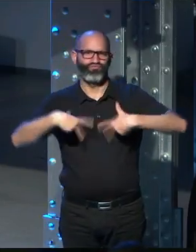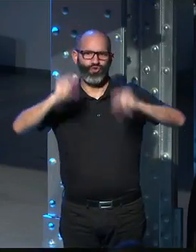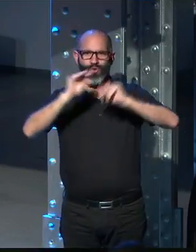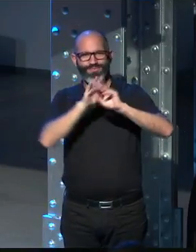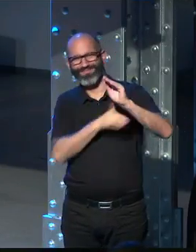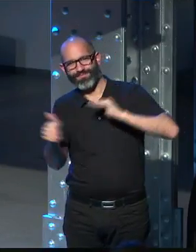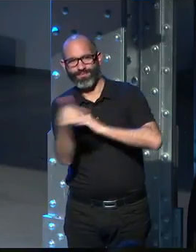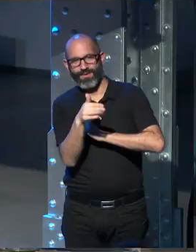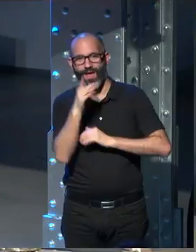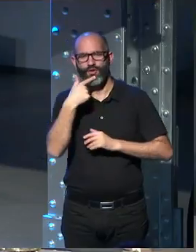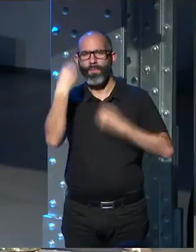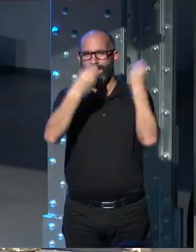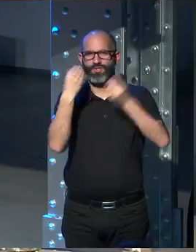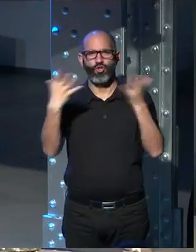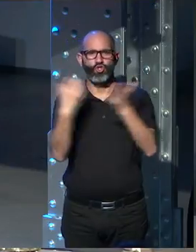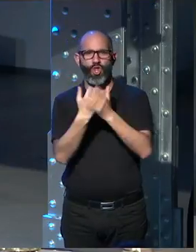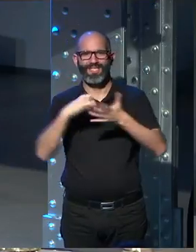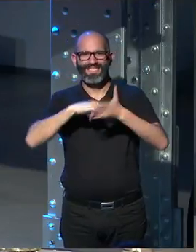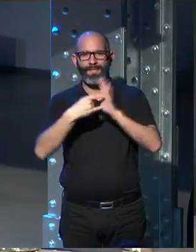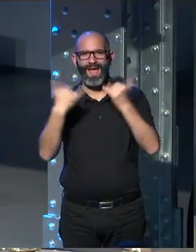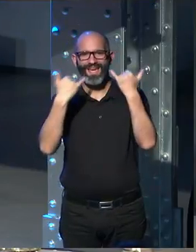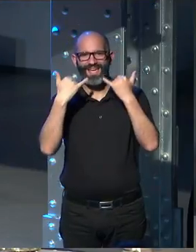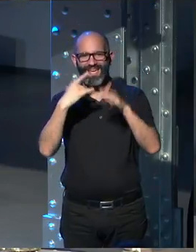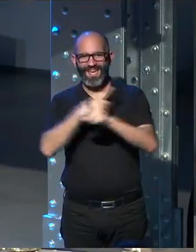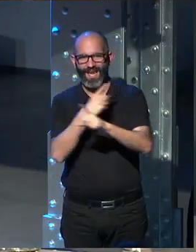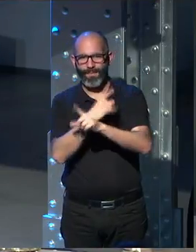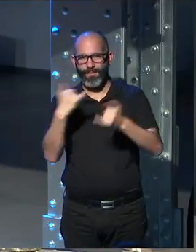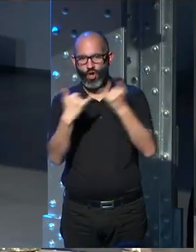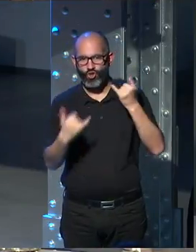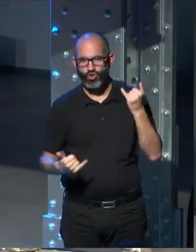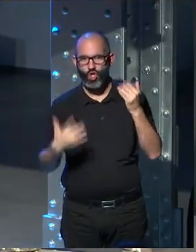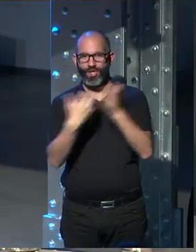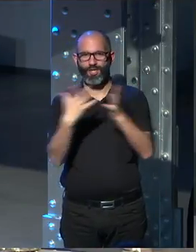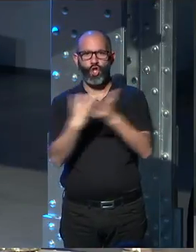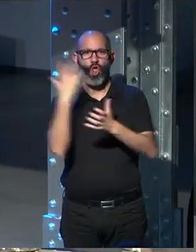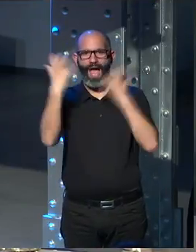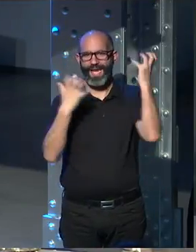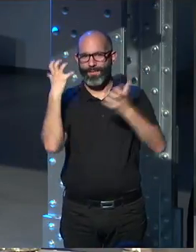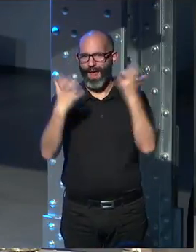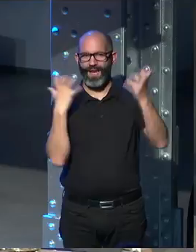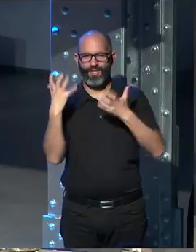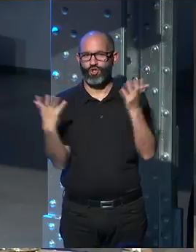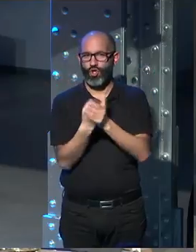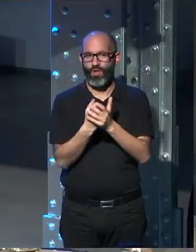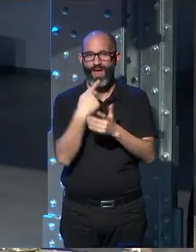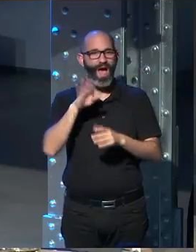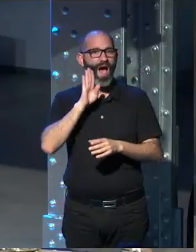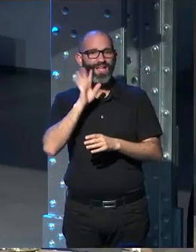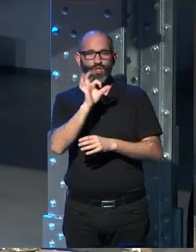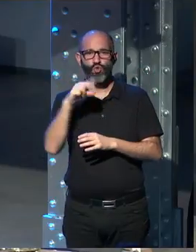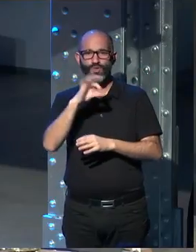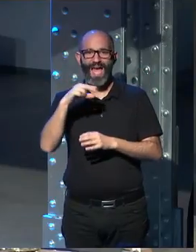en todos los sistemas nerviosos de todos los animales. Lo que pasa es que cada uno de ellos está adaptado al nicho ecológico que el animal ocupa. Lo que decía Susana es muy